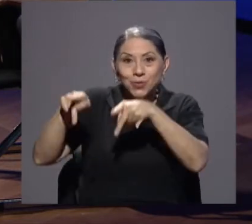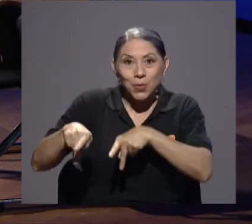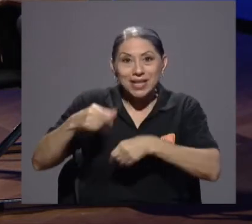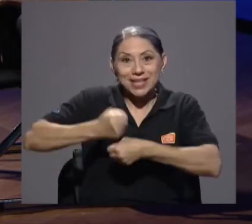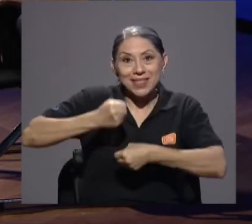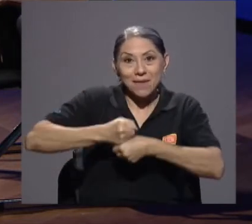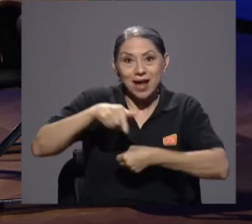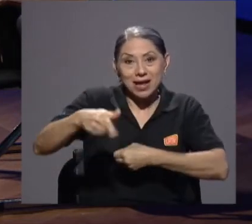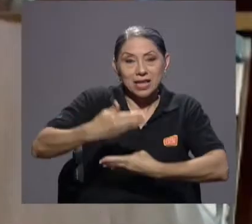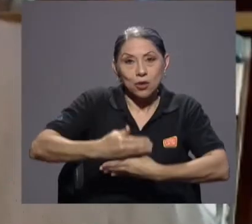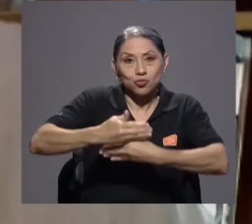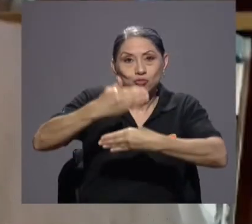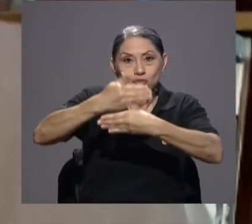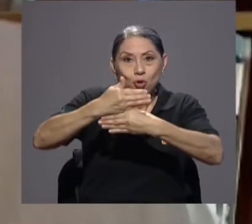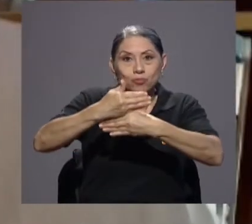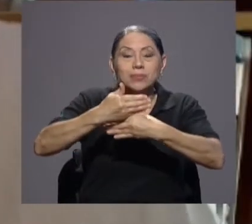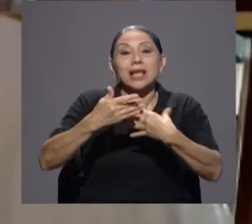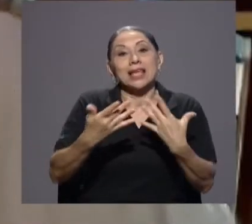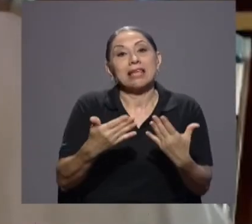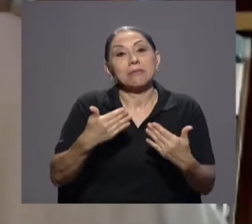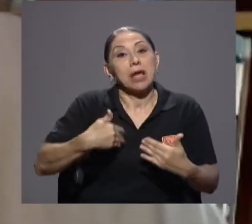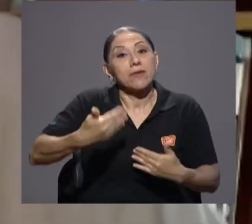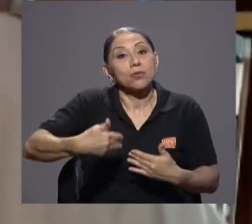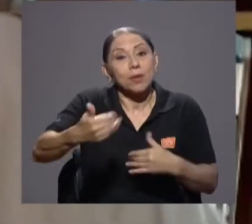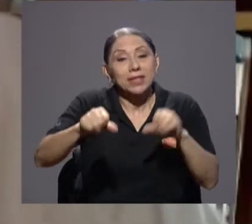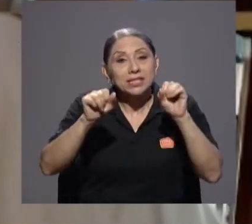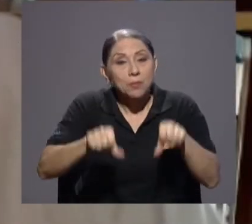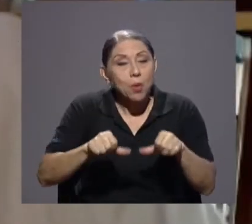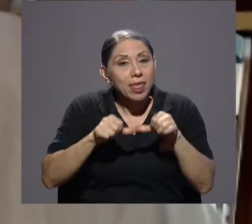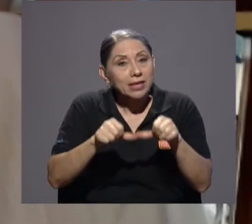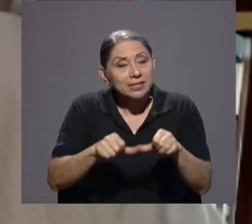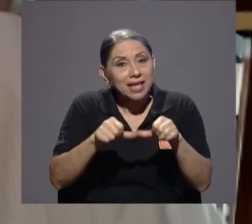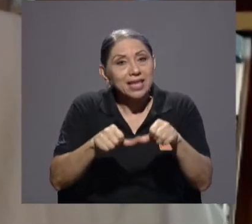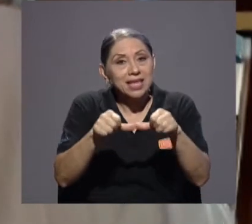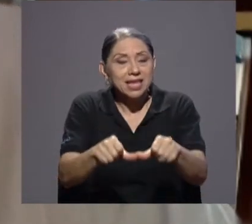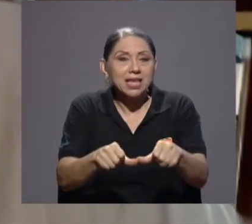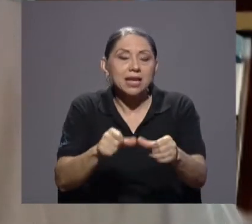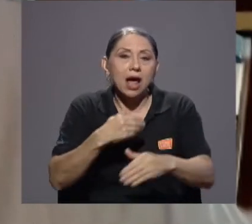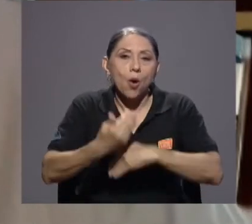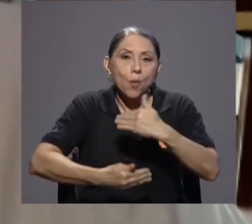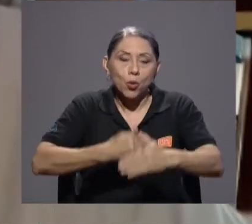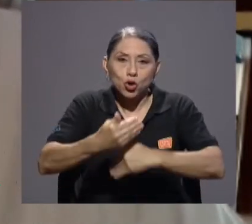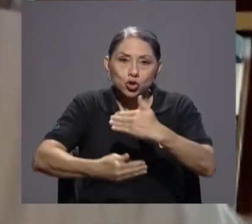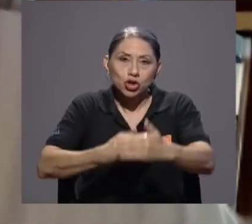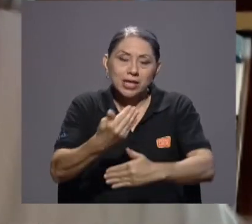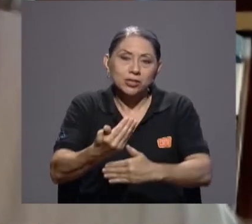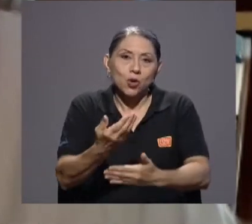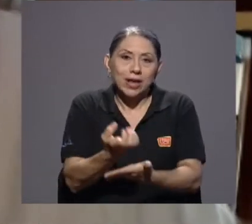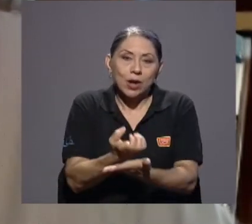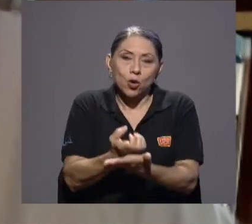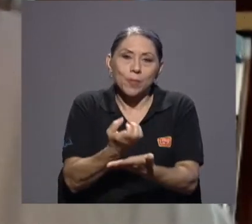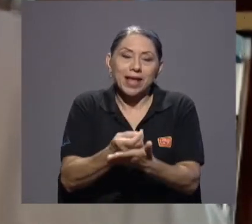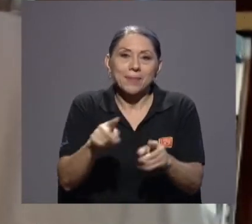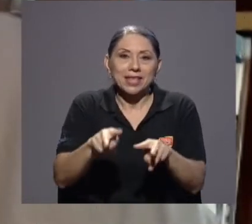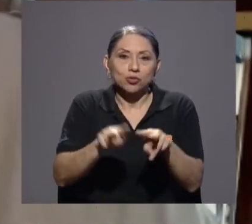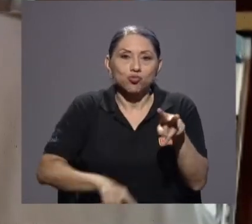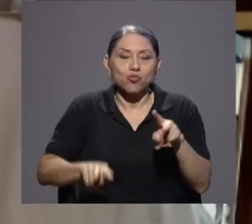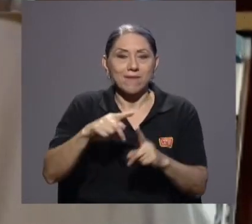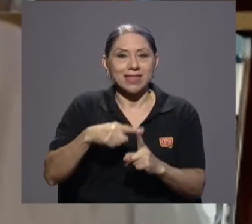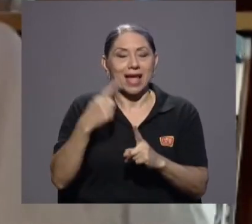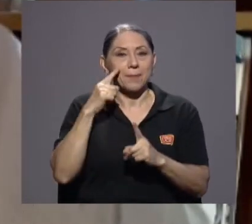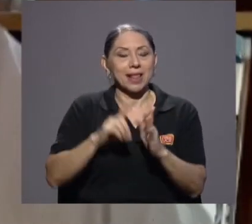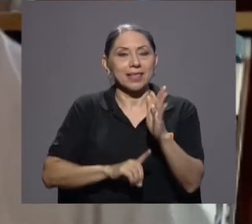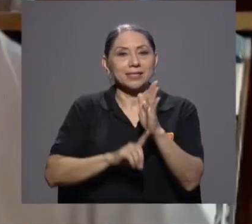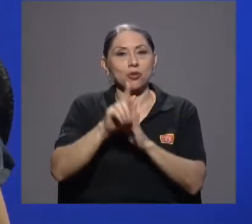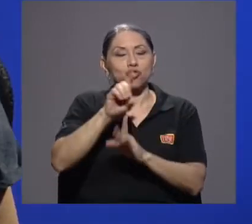sector de la construcción y eventualmente se pueda seguir y dar continuidad a un proceso que económicamente es fundamental para el desarrollo